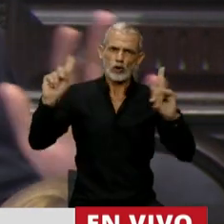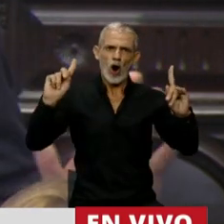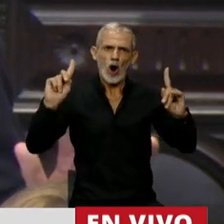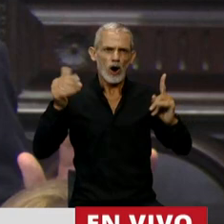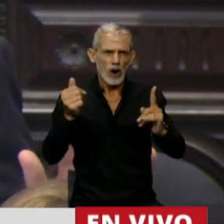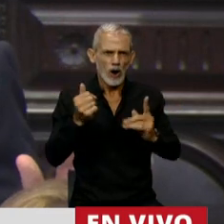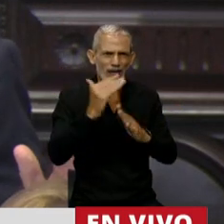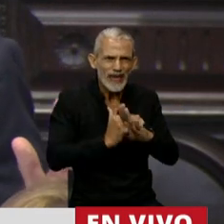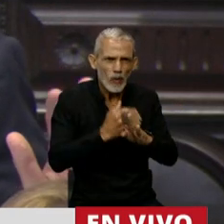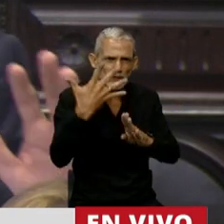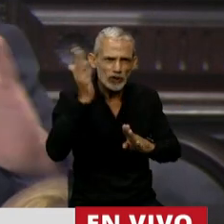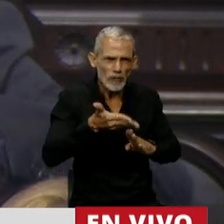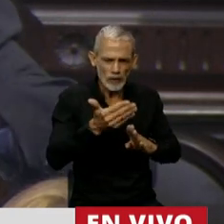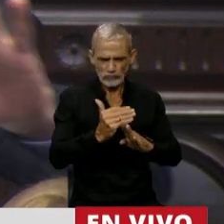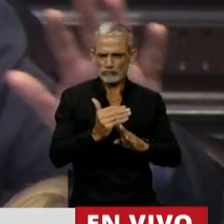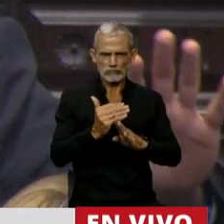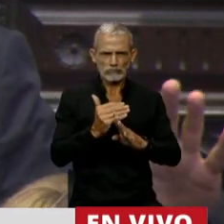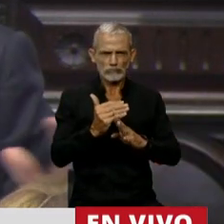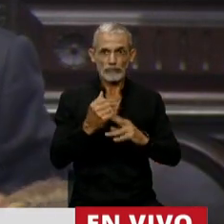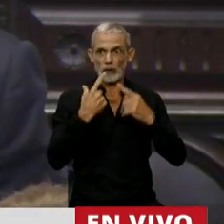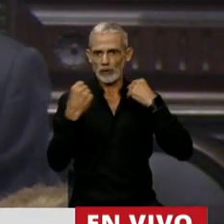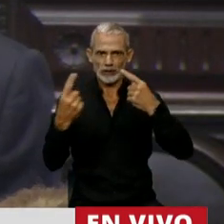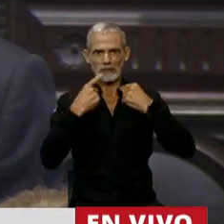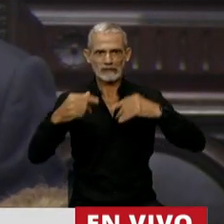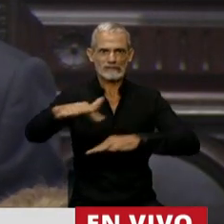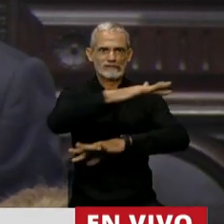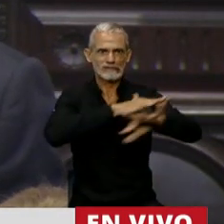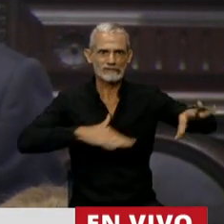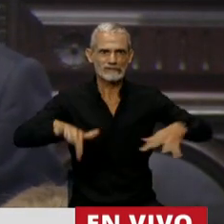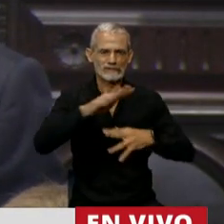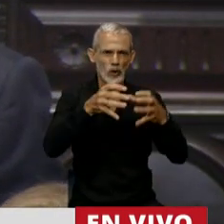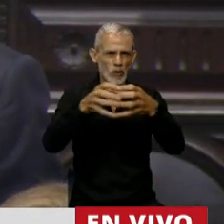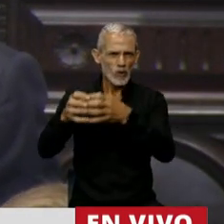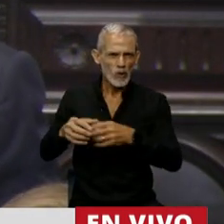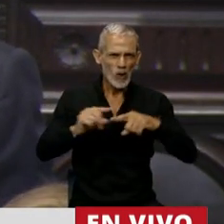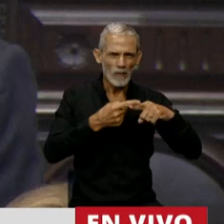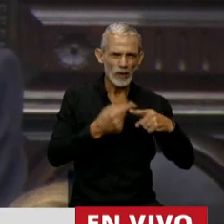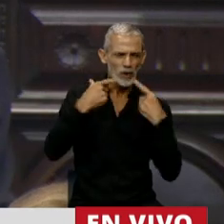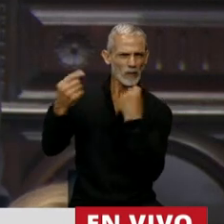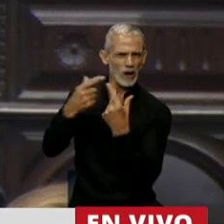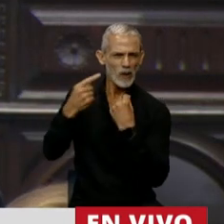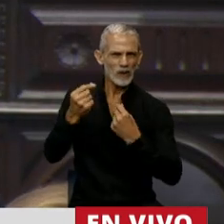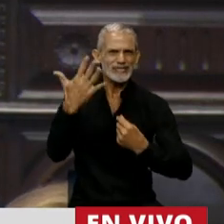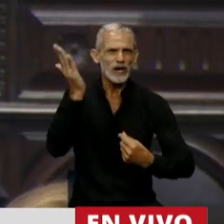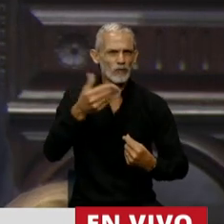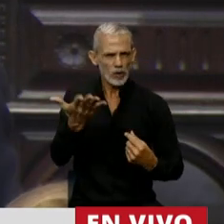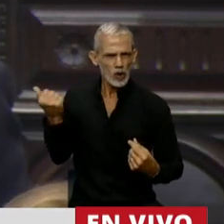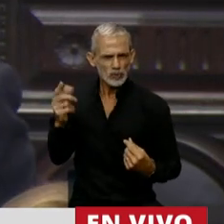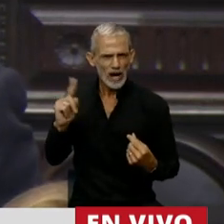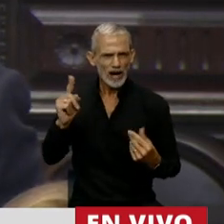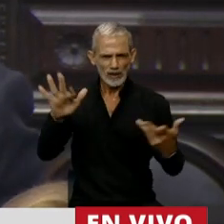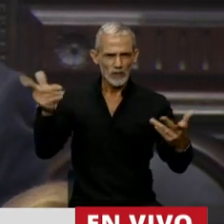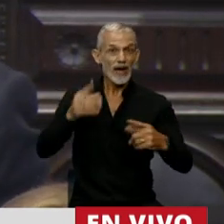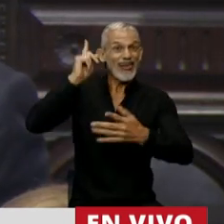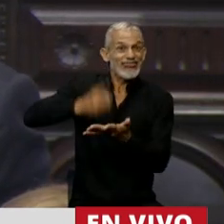no les vamos a descontar frente a toda la protesta que hubo de los distintos bloques. Pero resulta que cuando nos encontramos con